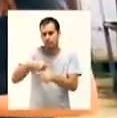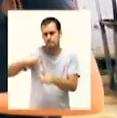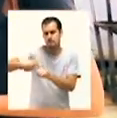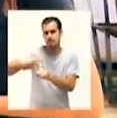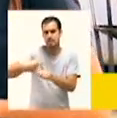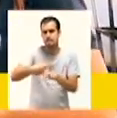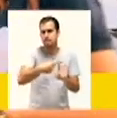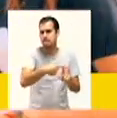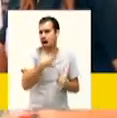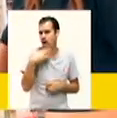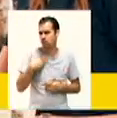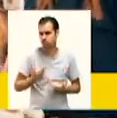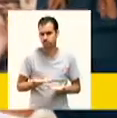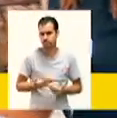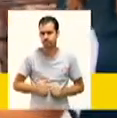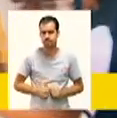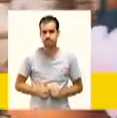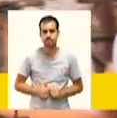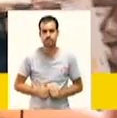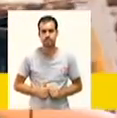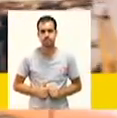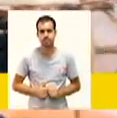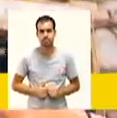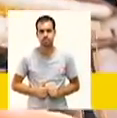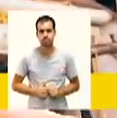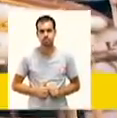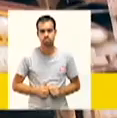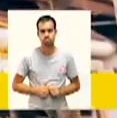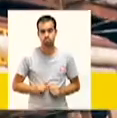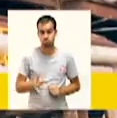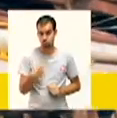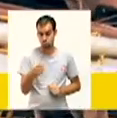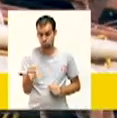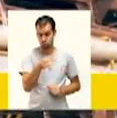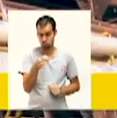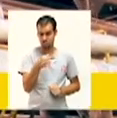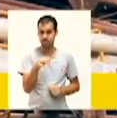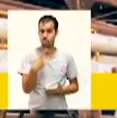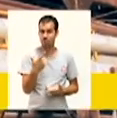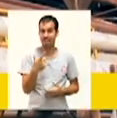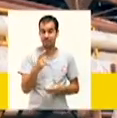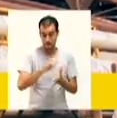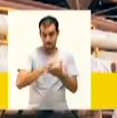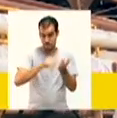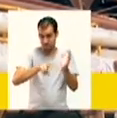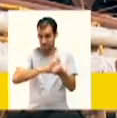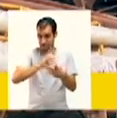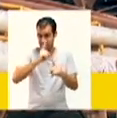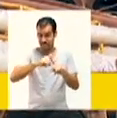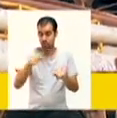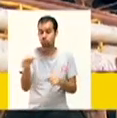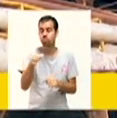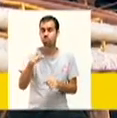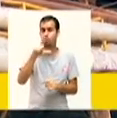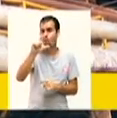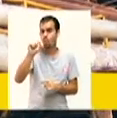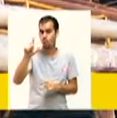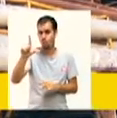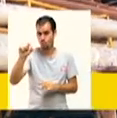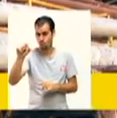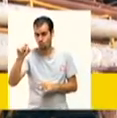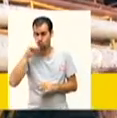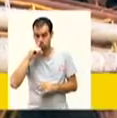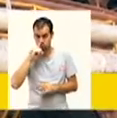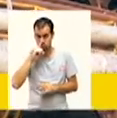que se organizan. Bueno, nosotros desde el Comité Municipal de Colón, desde el primer momento que comenzó la etapa de la pandemia en